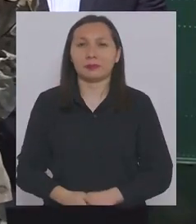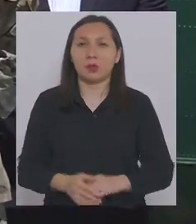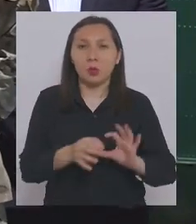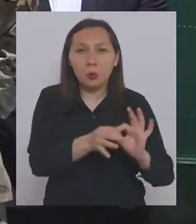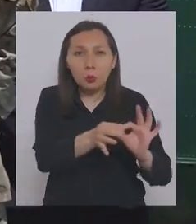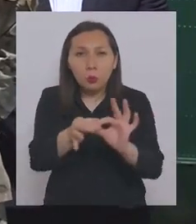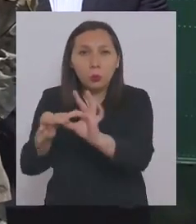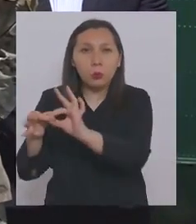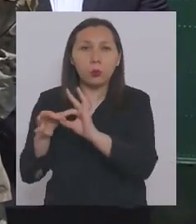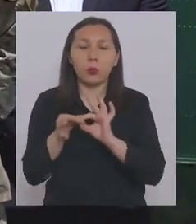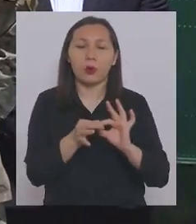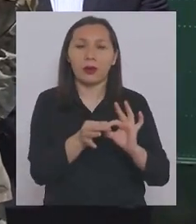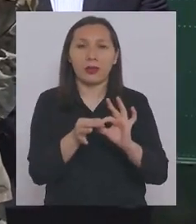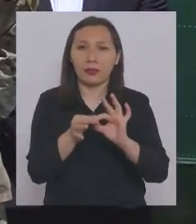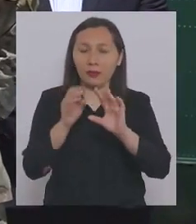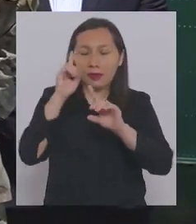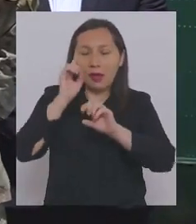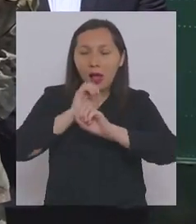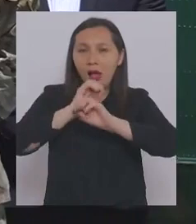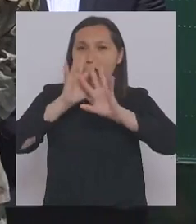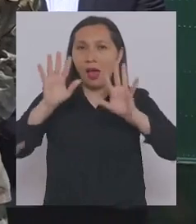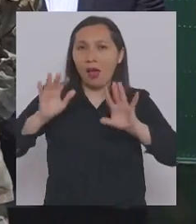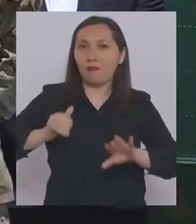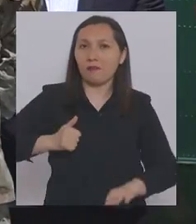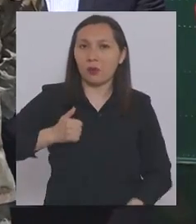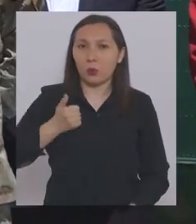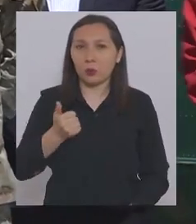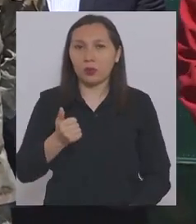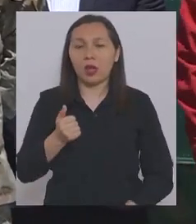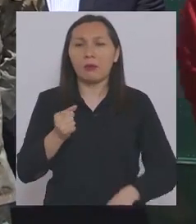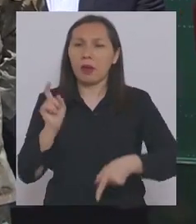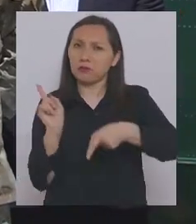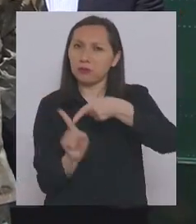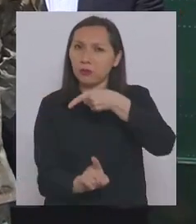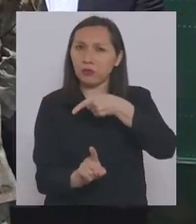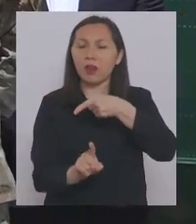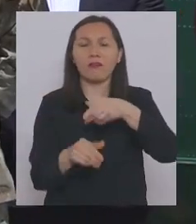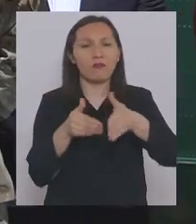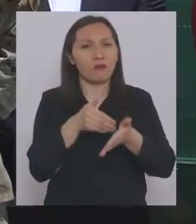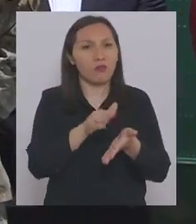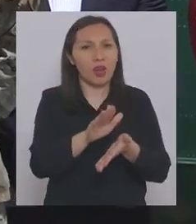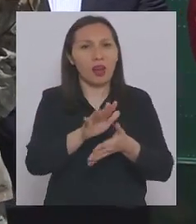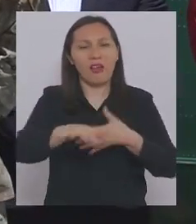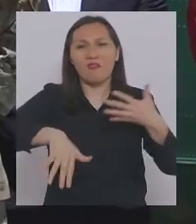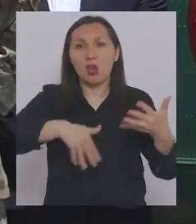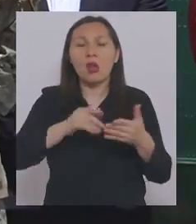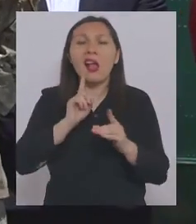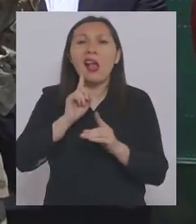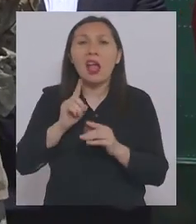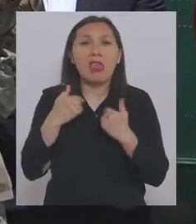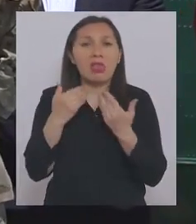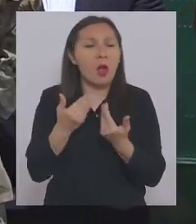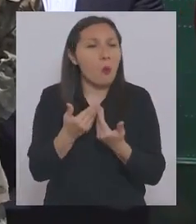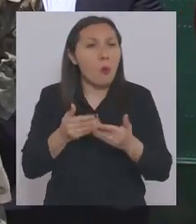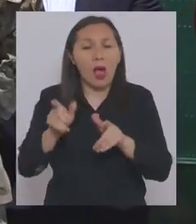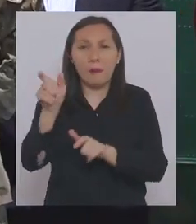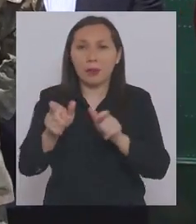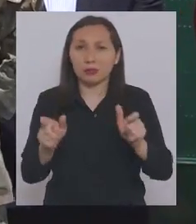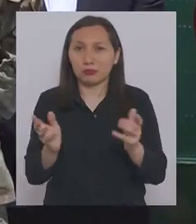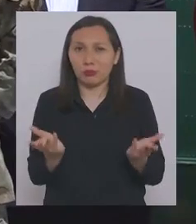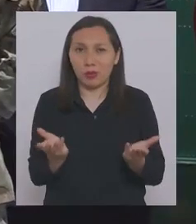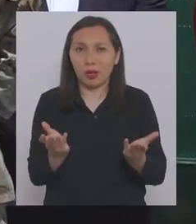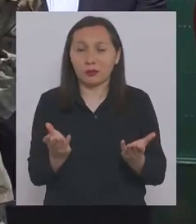unidad, claridad y voluntad para combatir la violencia, venga de donde venga. Y